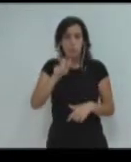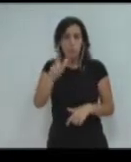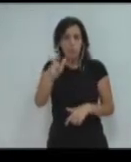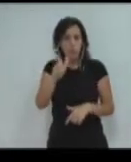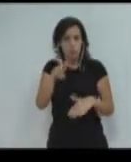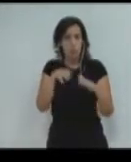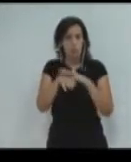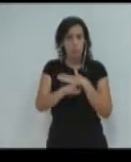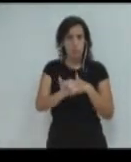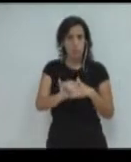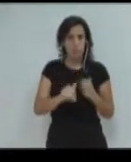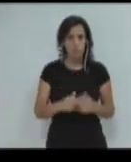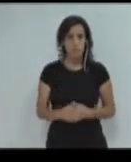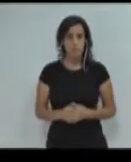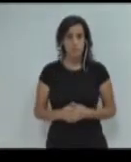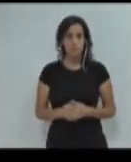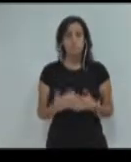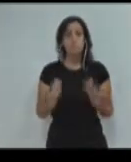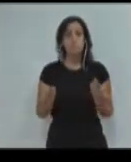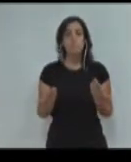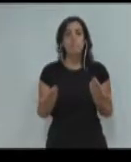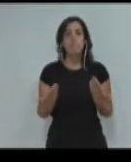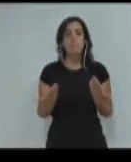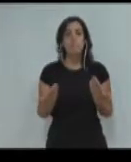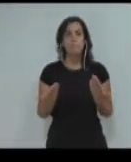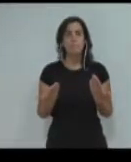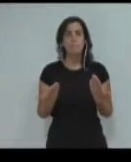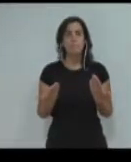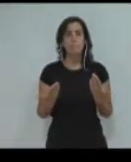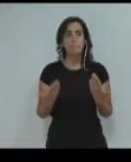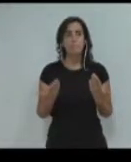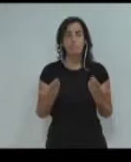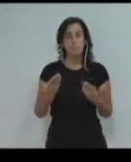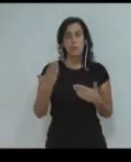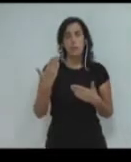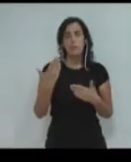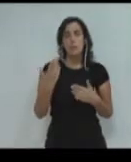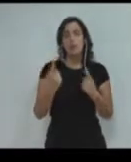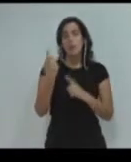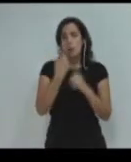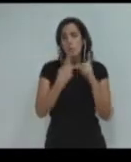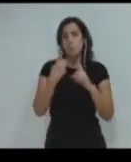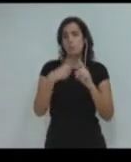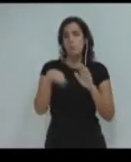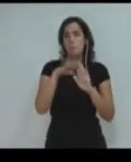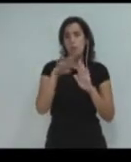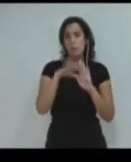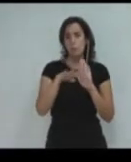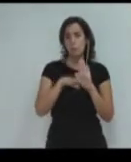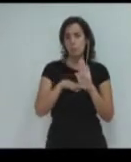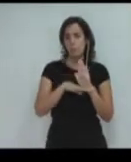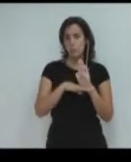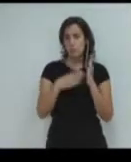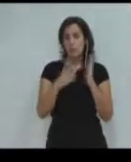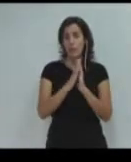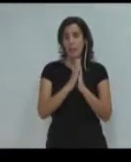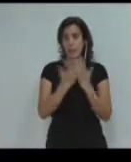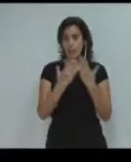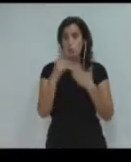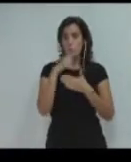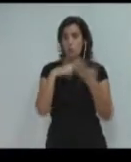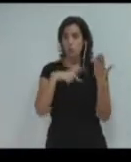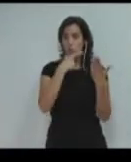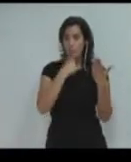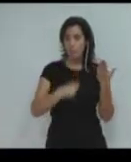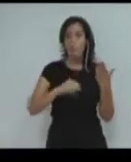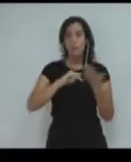de acceso, ¿no? Y básicamente, bueno, hay una serie de pautas en el libro Lectura Fácil, Métodos